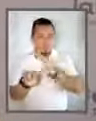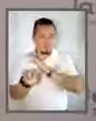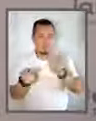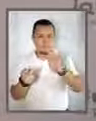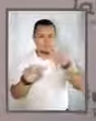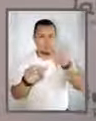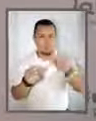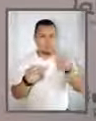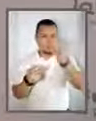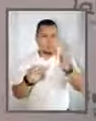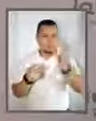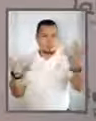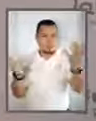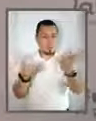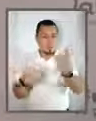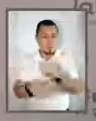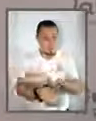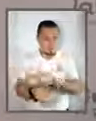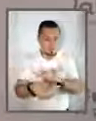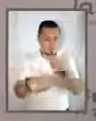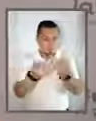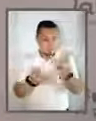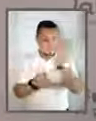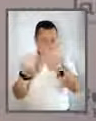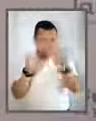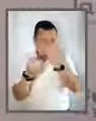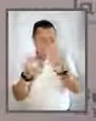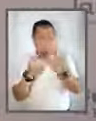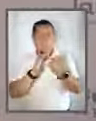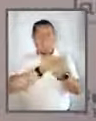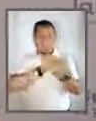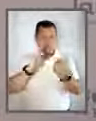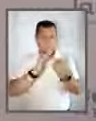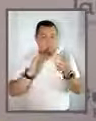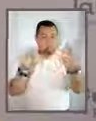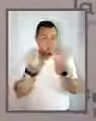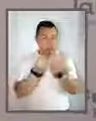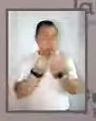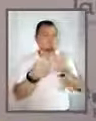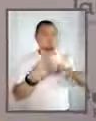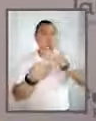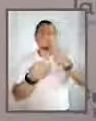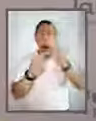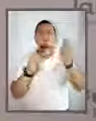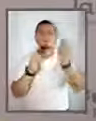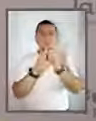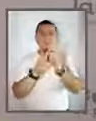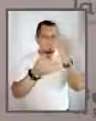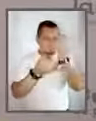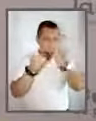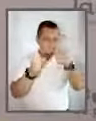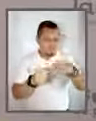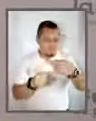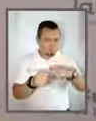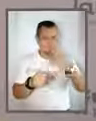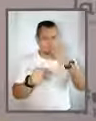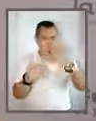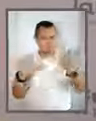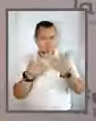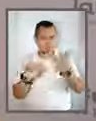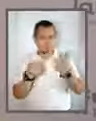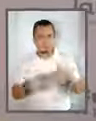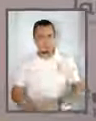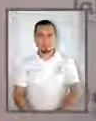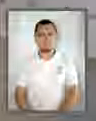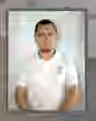se vaya a hacer PCR, simplemente pensamos que mientras más conocimiento tengamos de la enfermedad, tendremos mejores resultados.